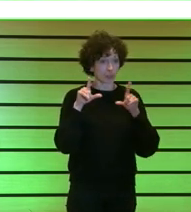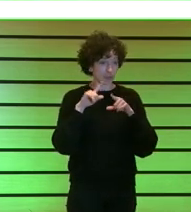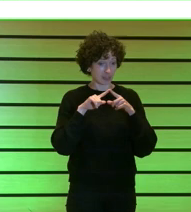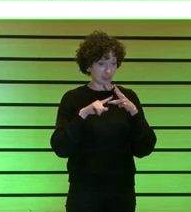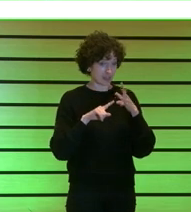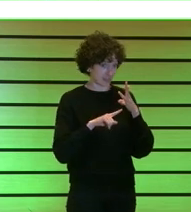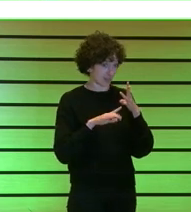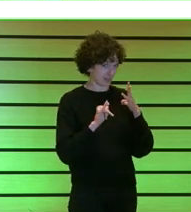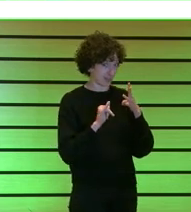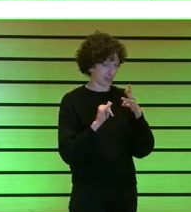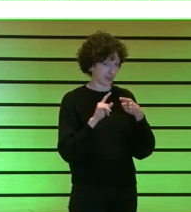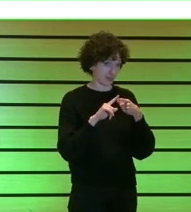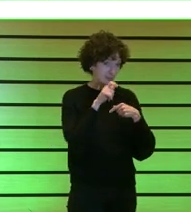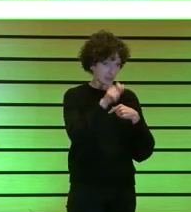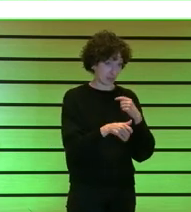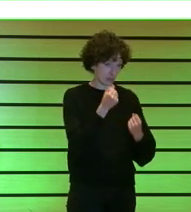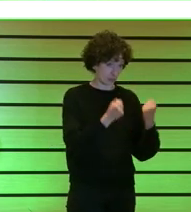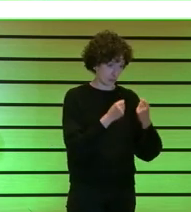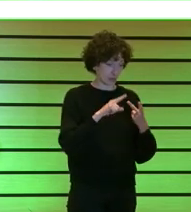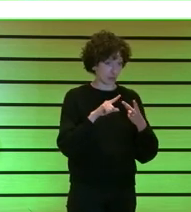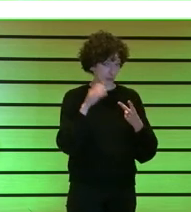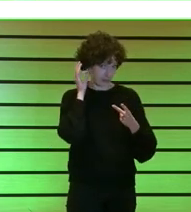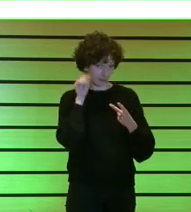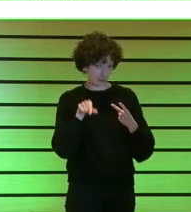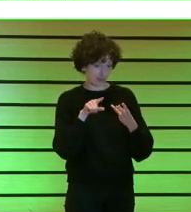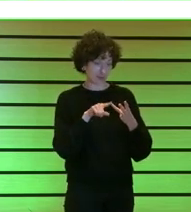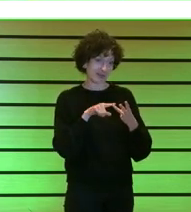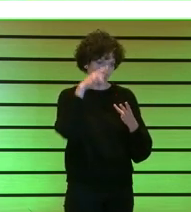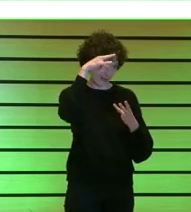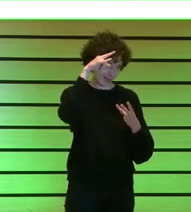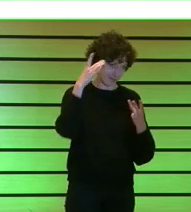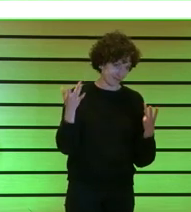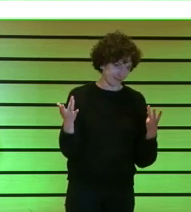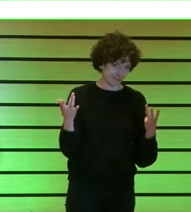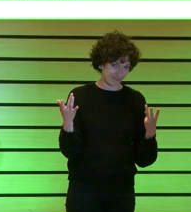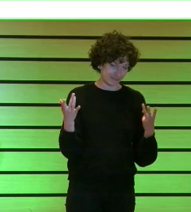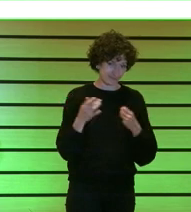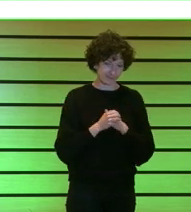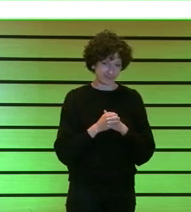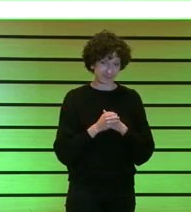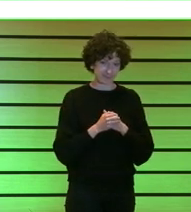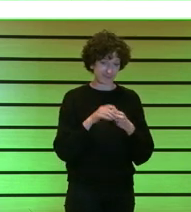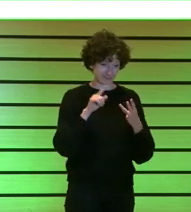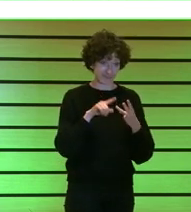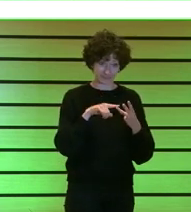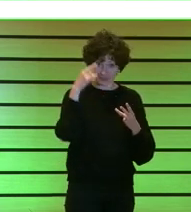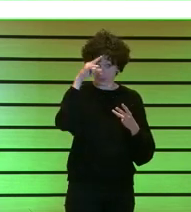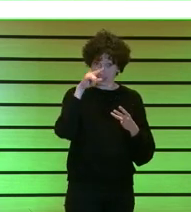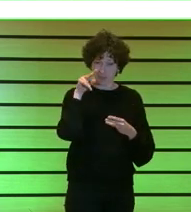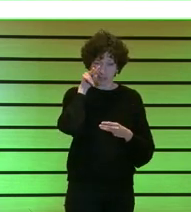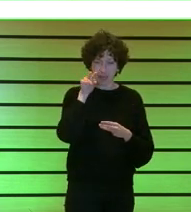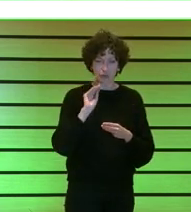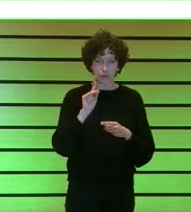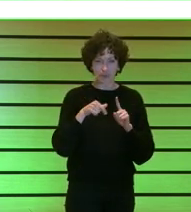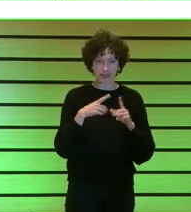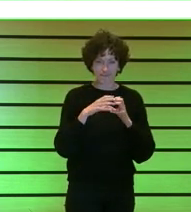ese conductor Marga Y esa vaca con su mirada y con sus